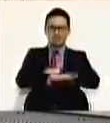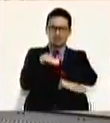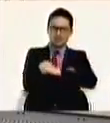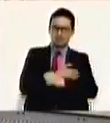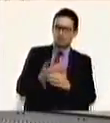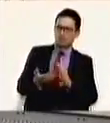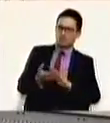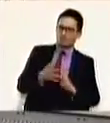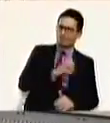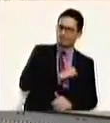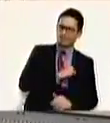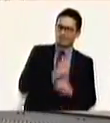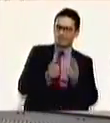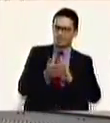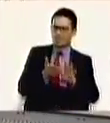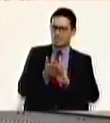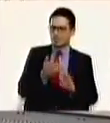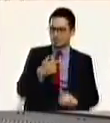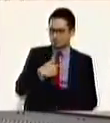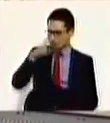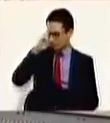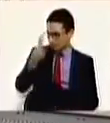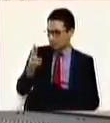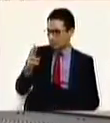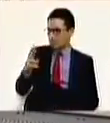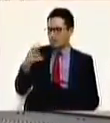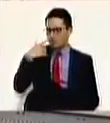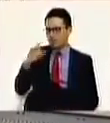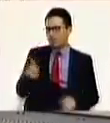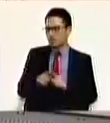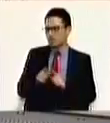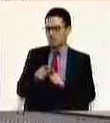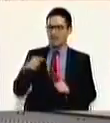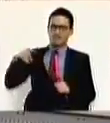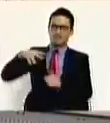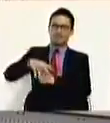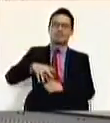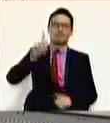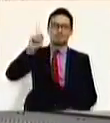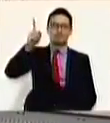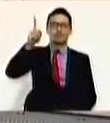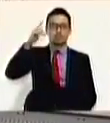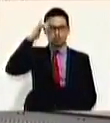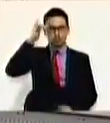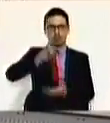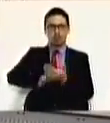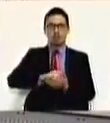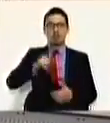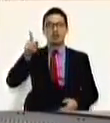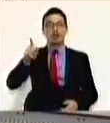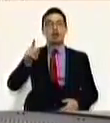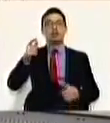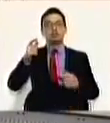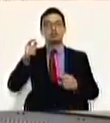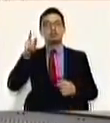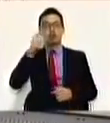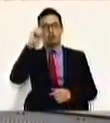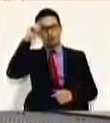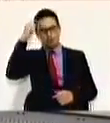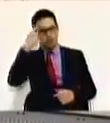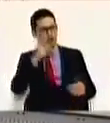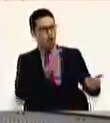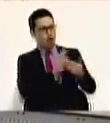parecer, con respeto se lo digo, vienen desandando ese camino. Yo creo que el gobierno va a traicionar las demandas que se presentaron sobre esa materia.